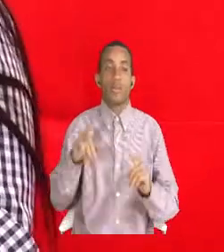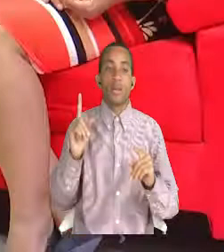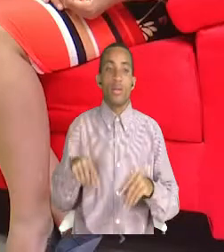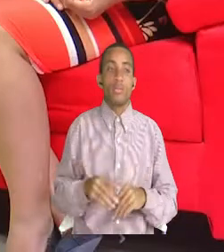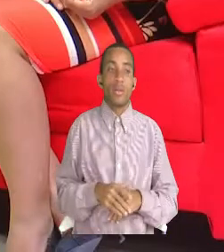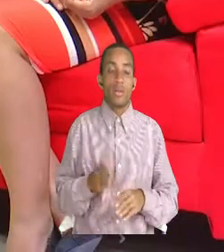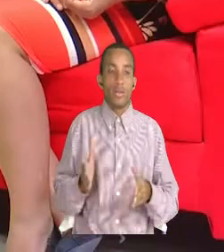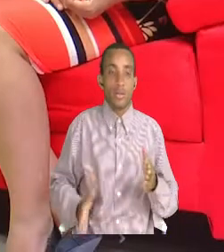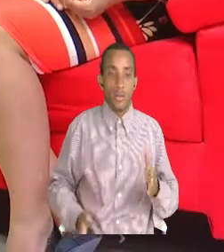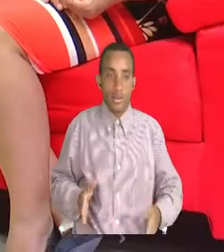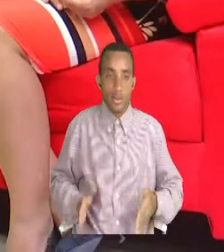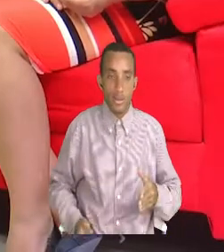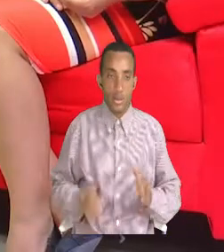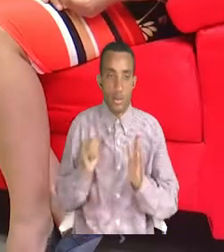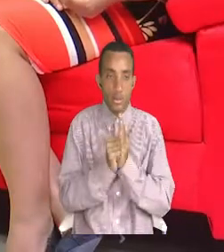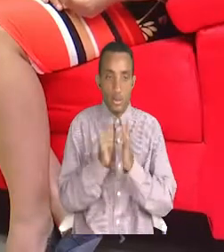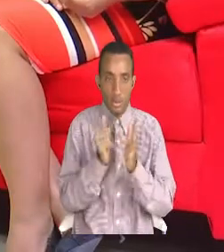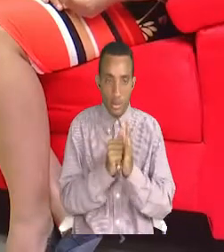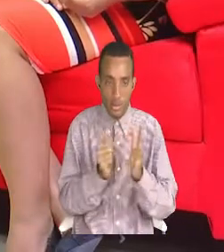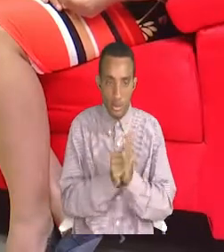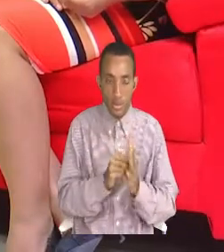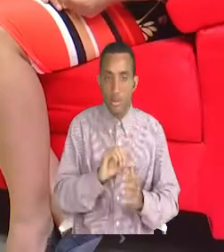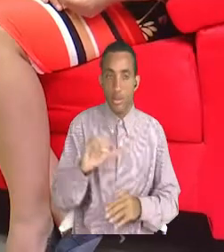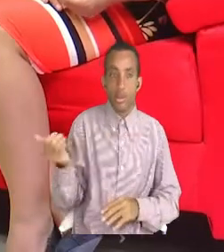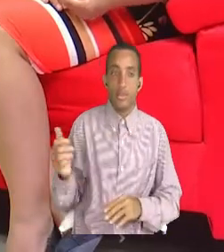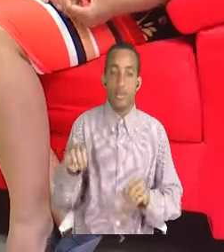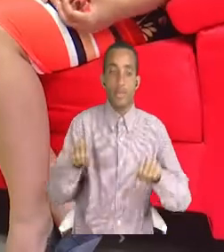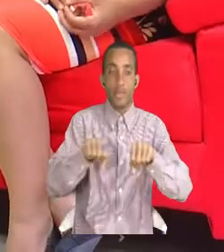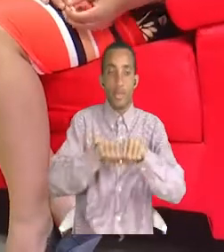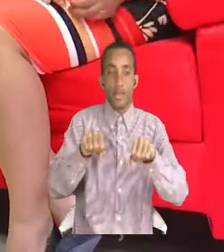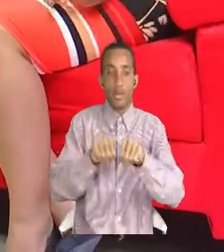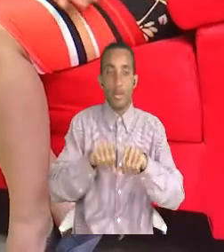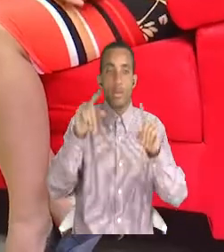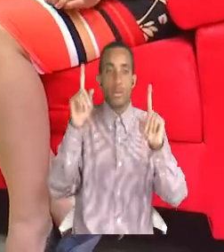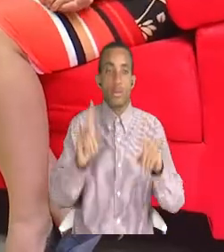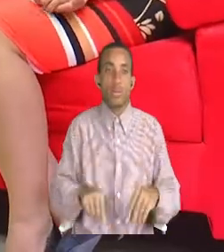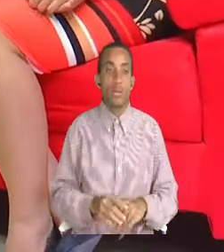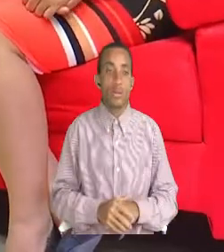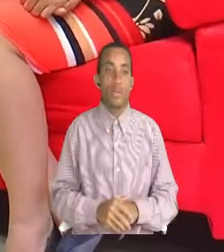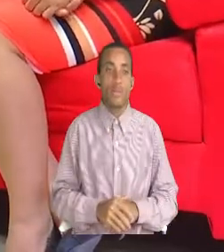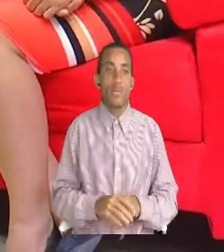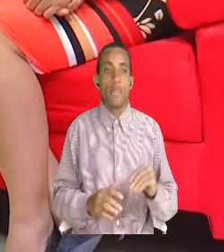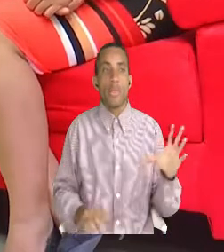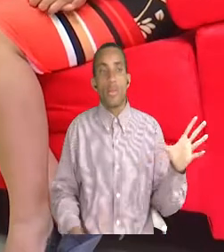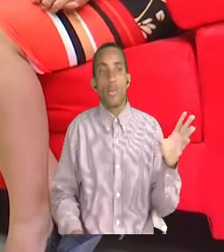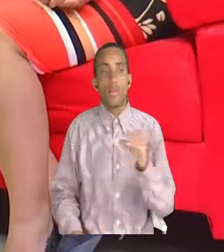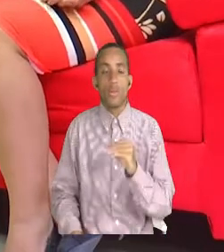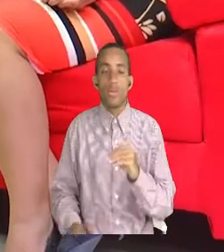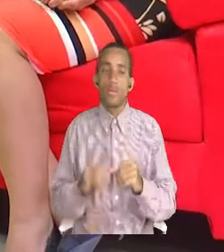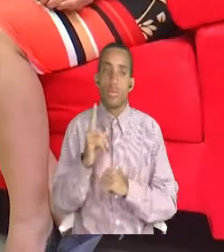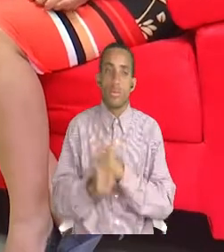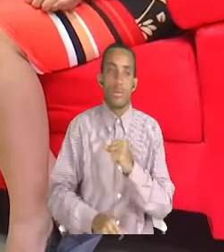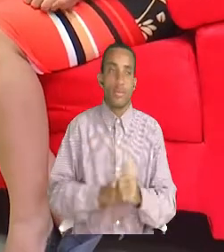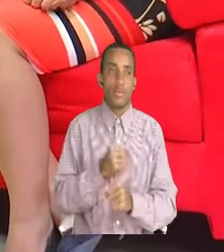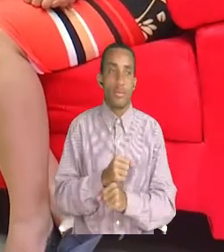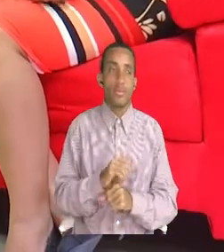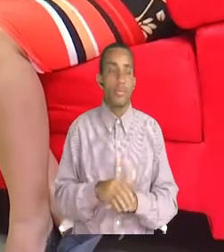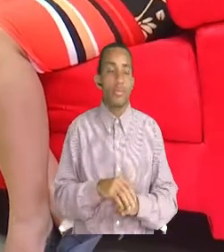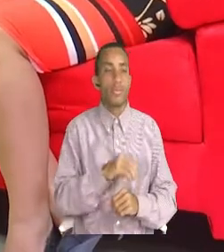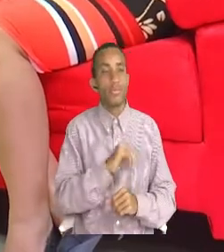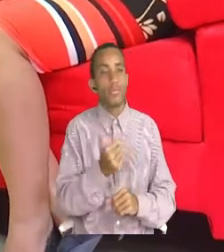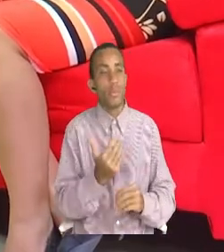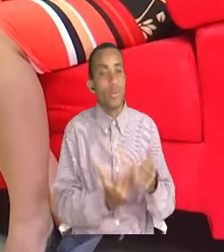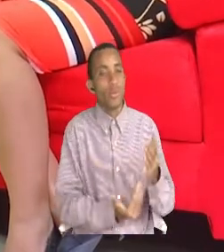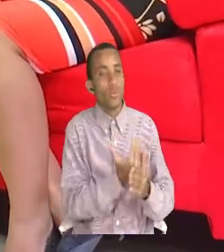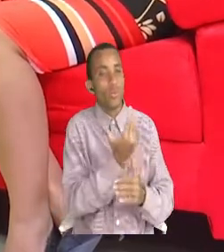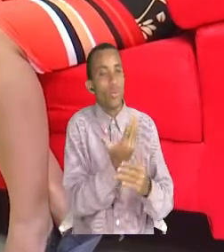los zapatos, ¿no? ¿No los han visto en los zapatos? Queda súper de moda. O sea, está muy, viene todo el año esa tendencia. ¿Y qué tipo de tendencias tenemos